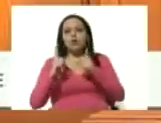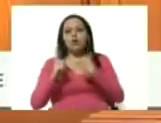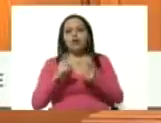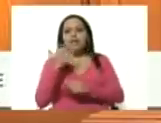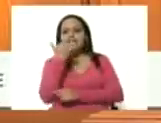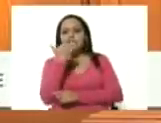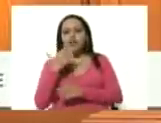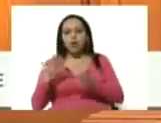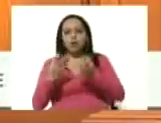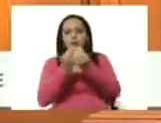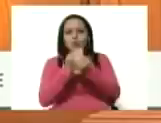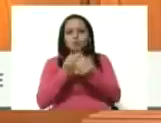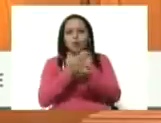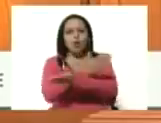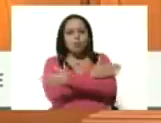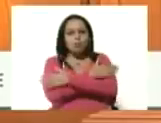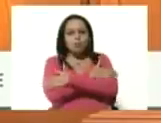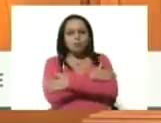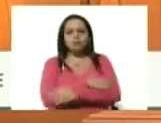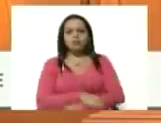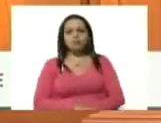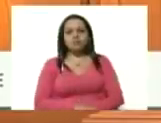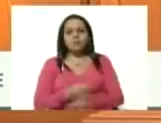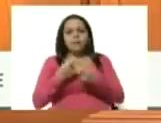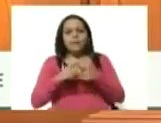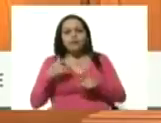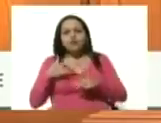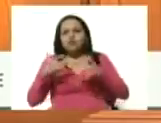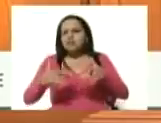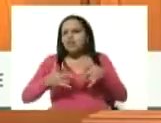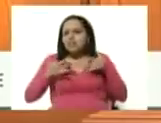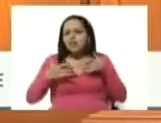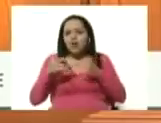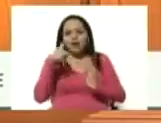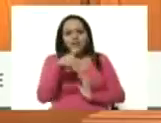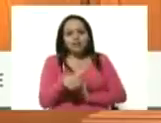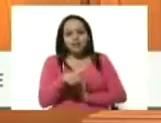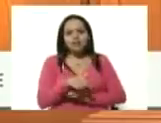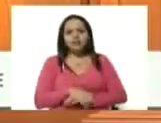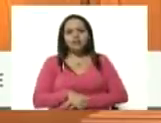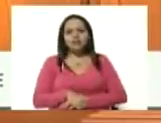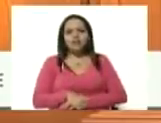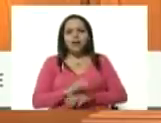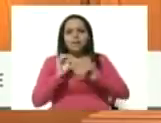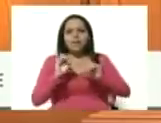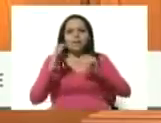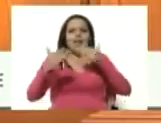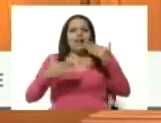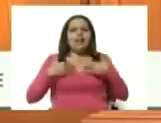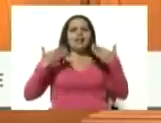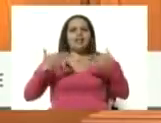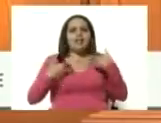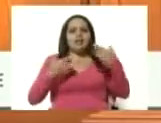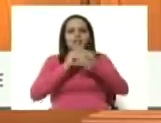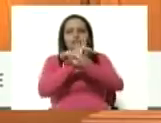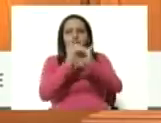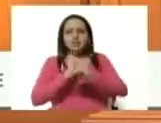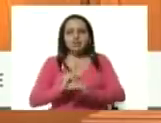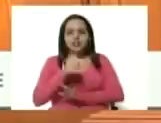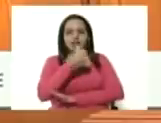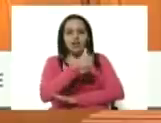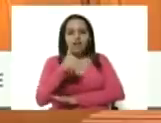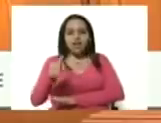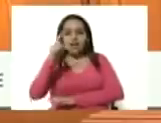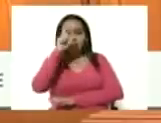la seguridad que he sentido aquí en mi ser la misma alegría y la misma felicidad de cada